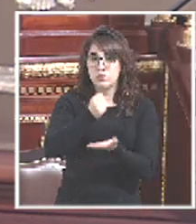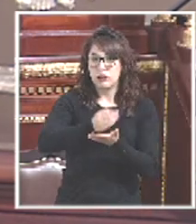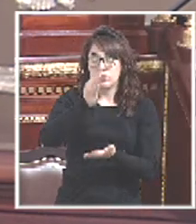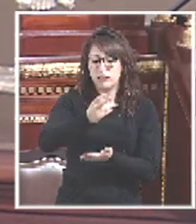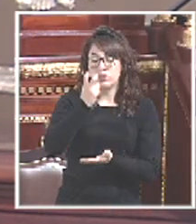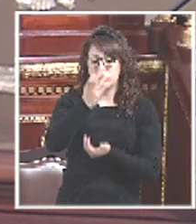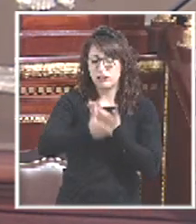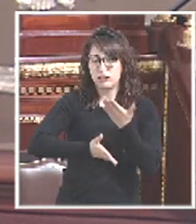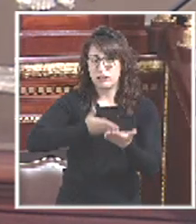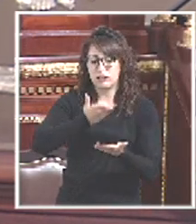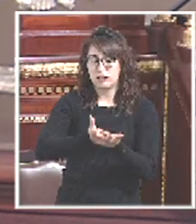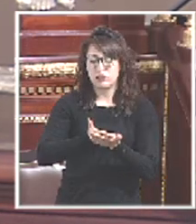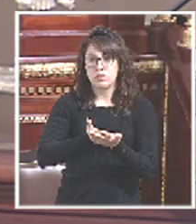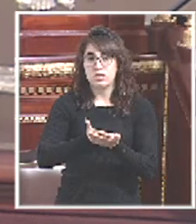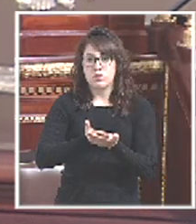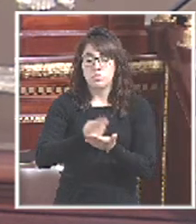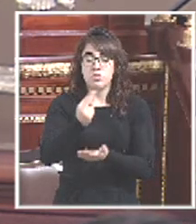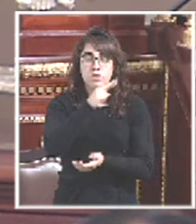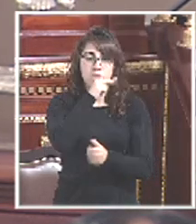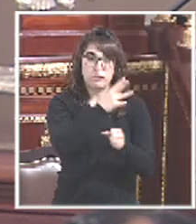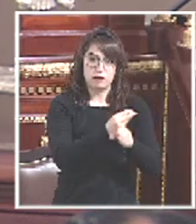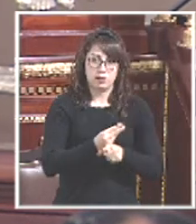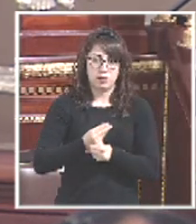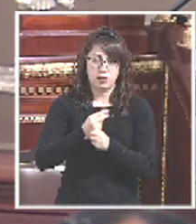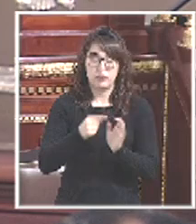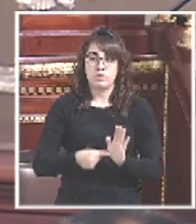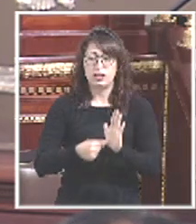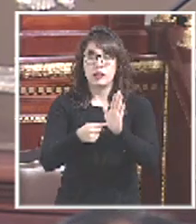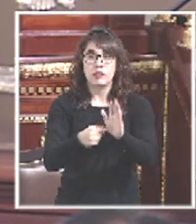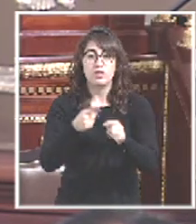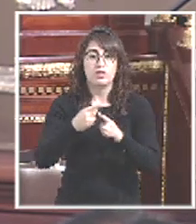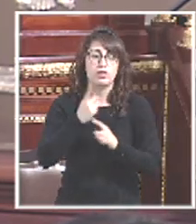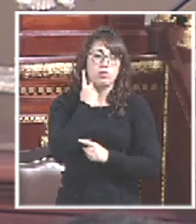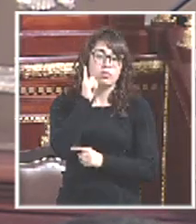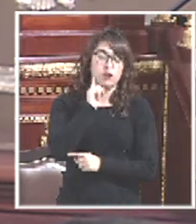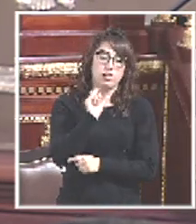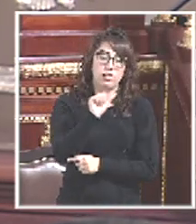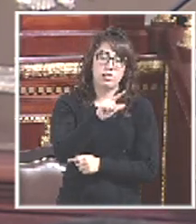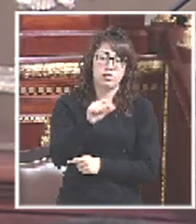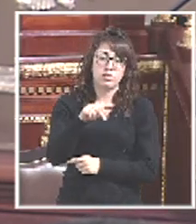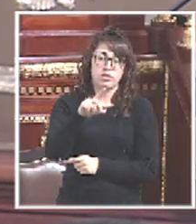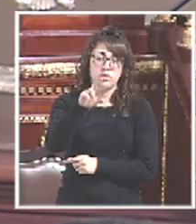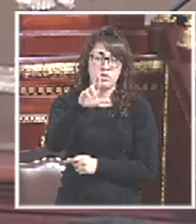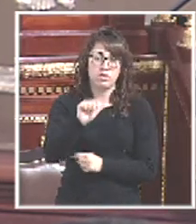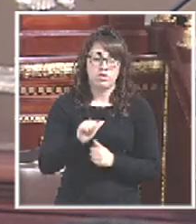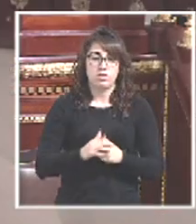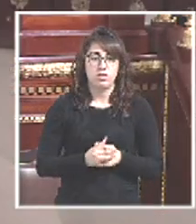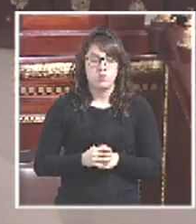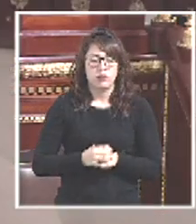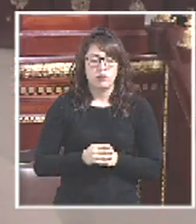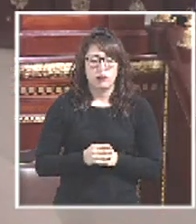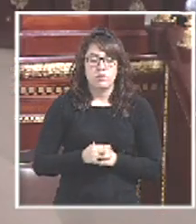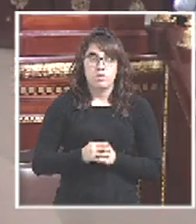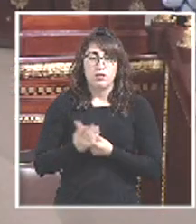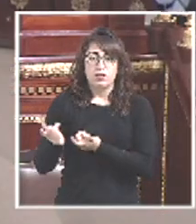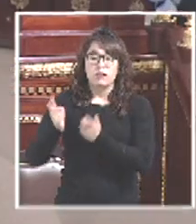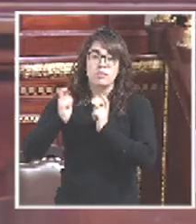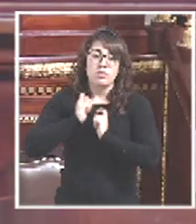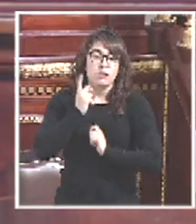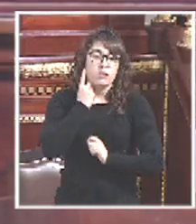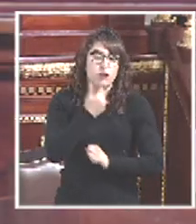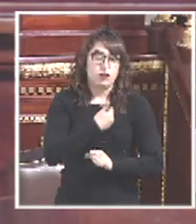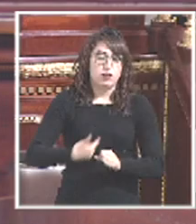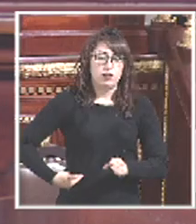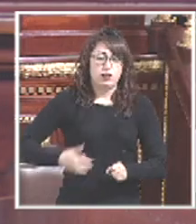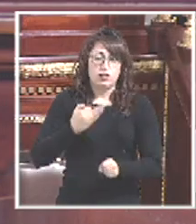la proposición presentada por la diputada Alessandra Rojo de la Vega Piccolo se considera de urgente y obvia resolución. Por instrucciones de la Presidencia, en